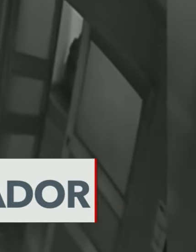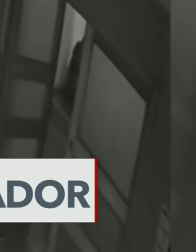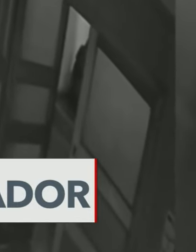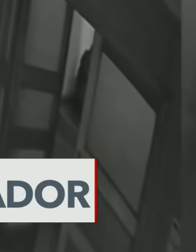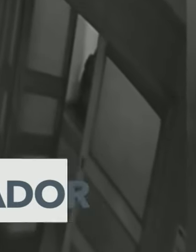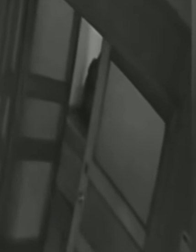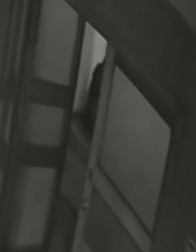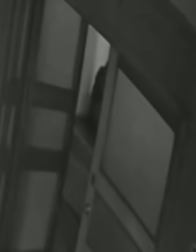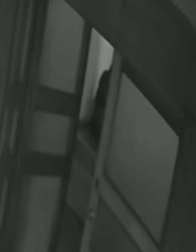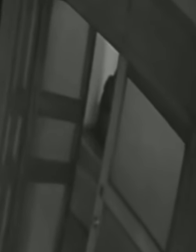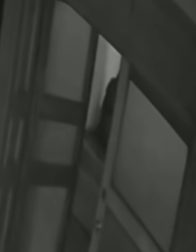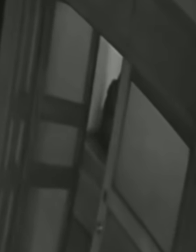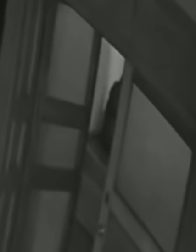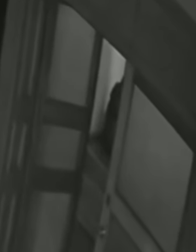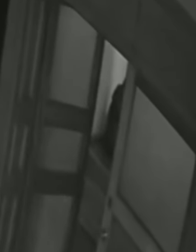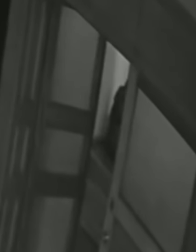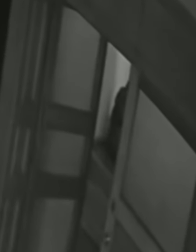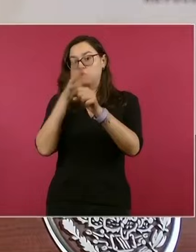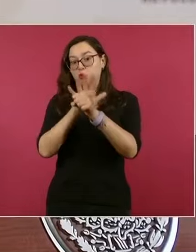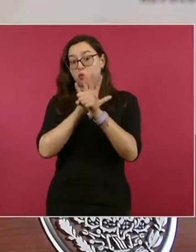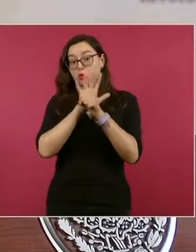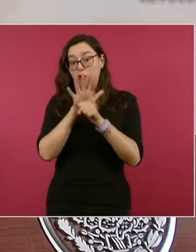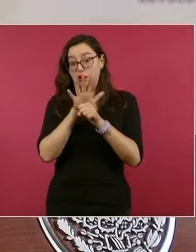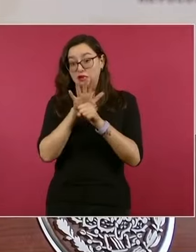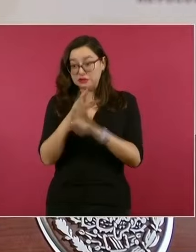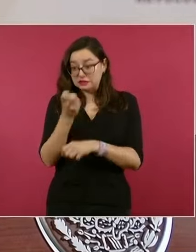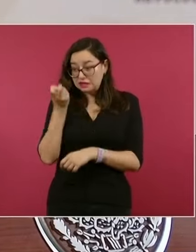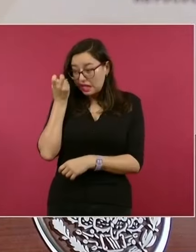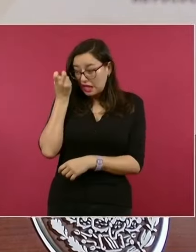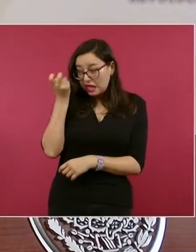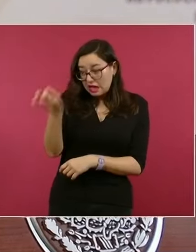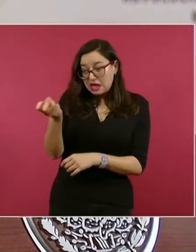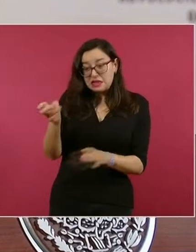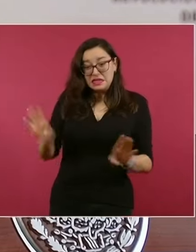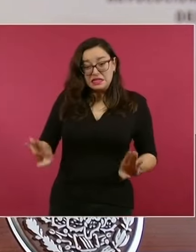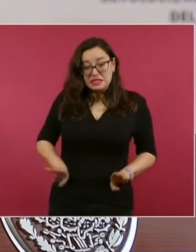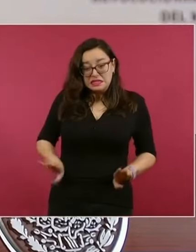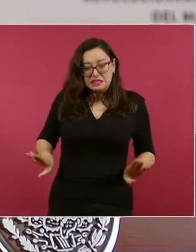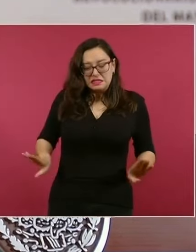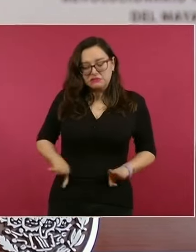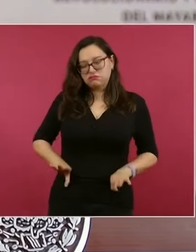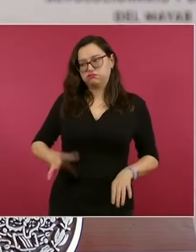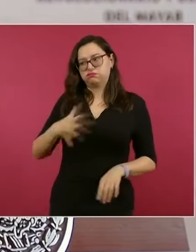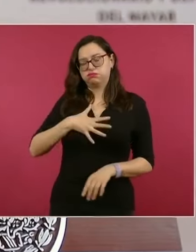hecho deleznable como el que